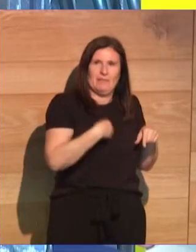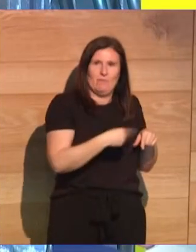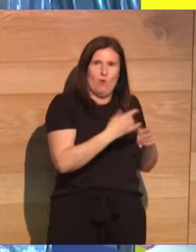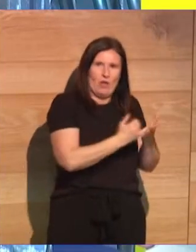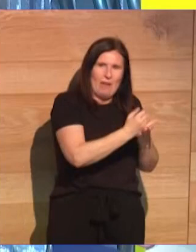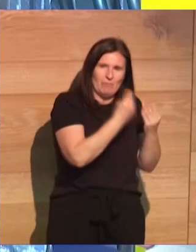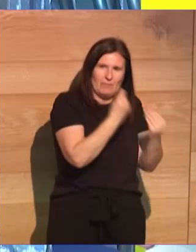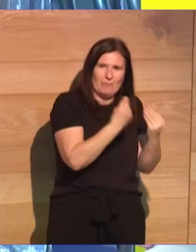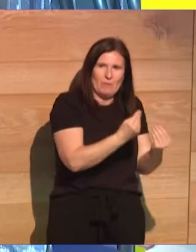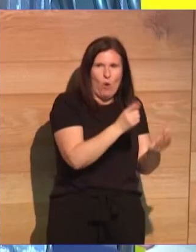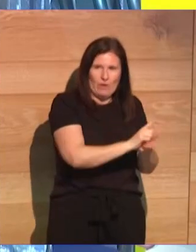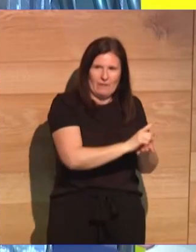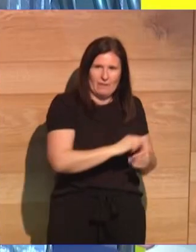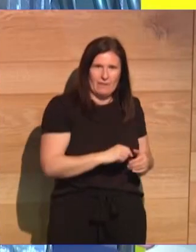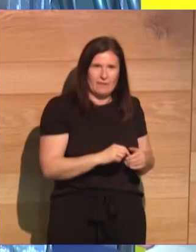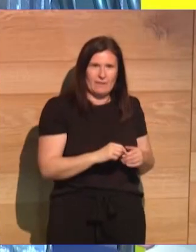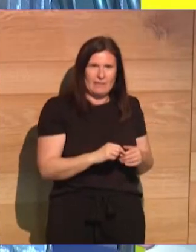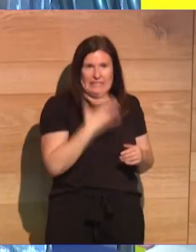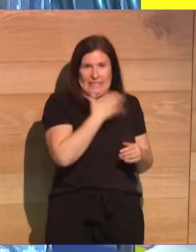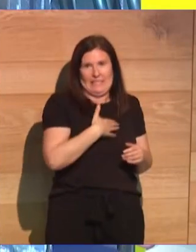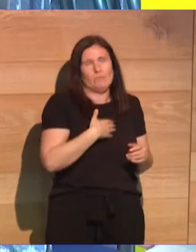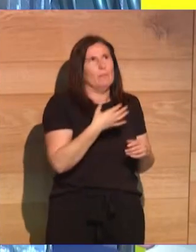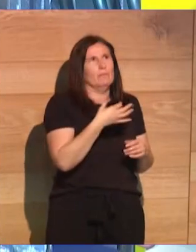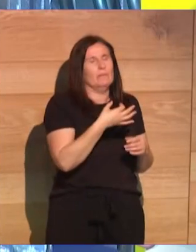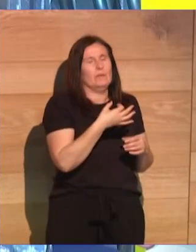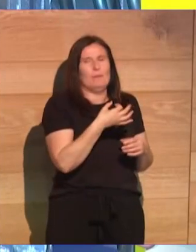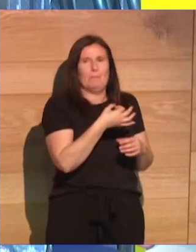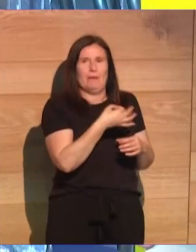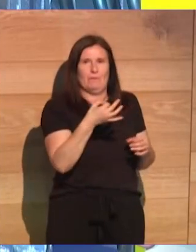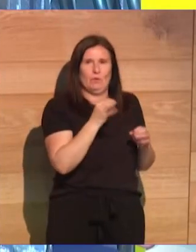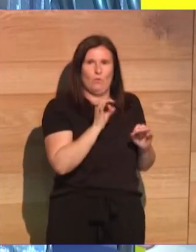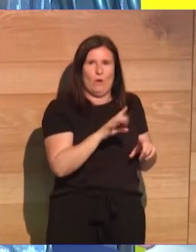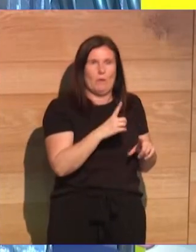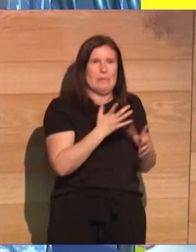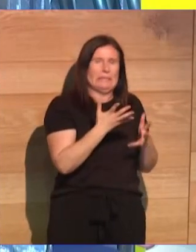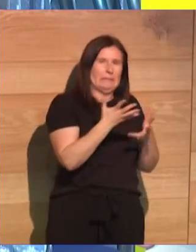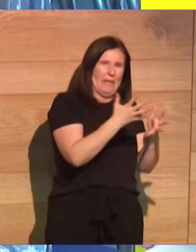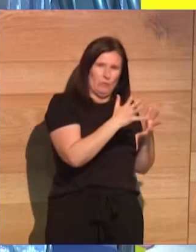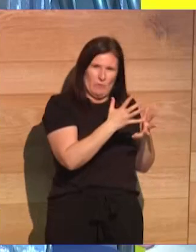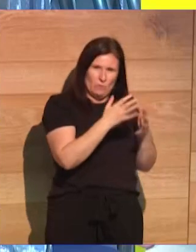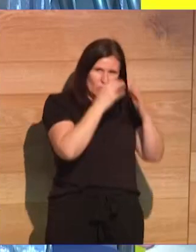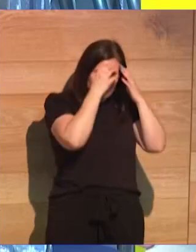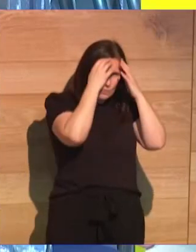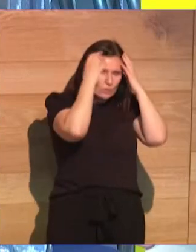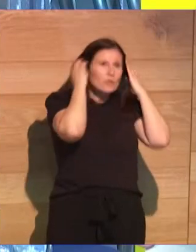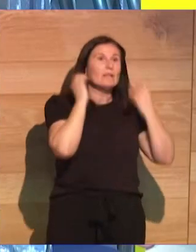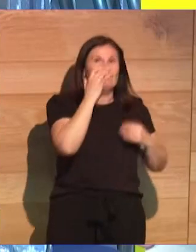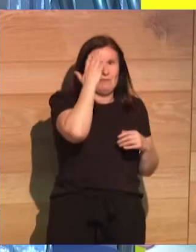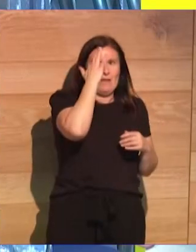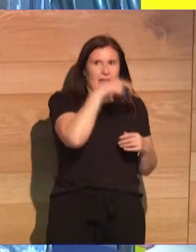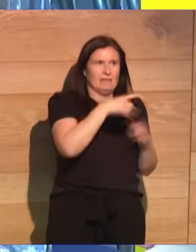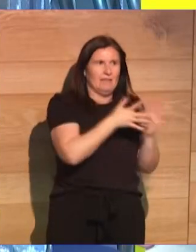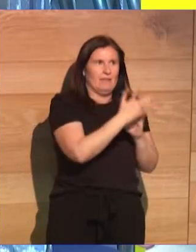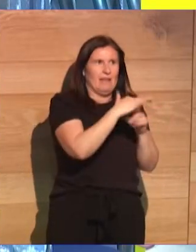exactamente la añada, prácticamente igual, exacto sería difícil, pues lo puedes hacer. Entonces, imaginad lo que tiene eso,